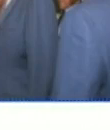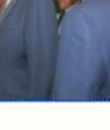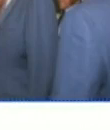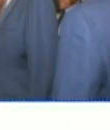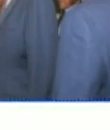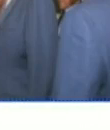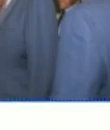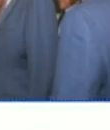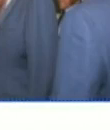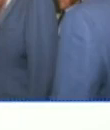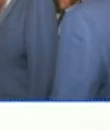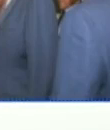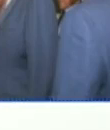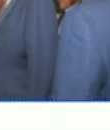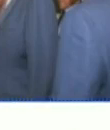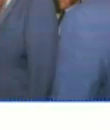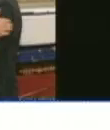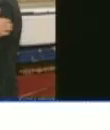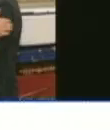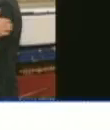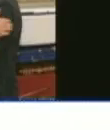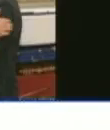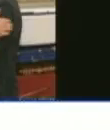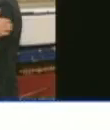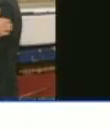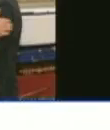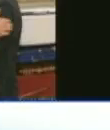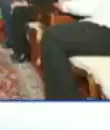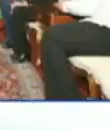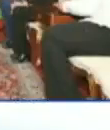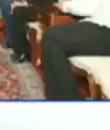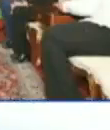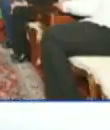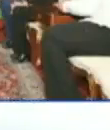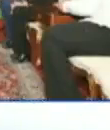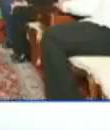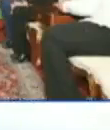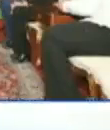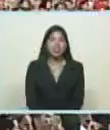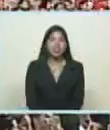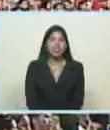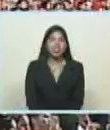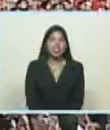del diálogo, del entendimiento, de la paz.